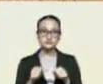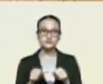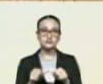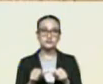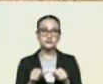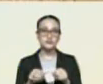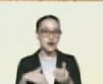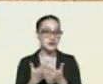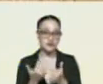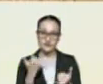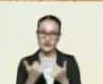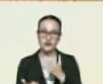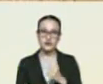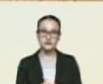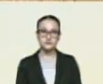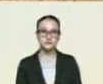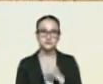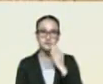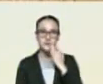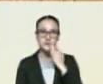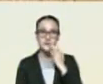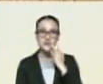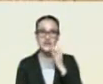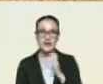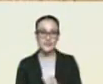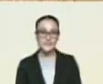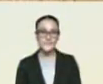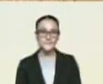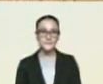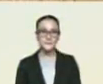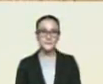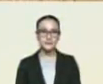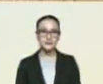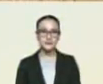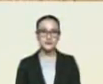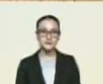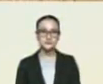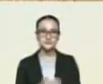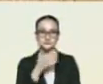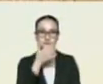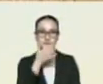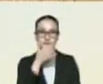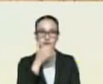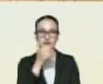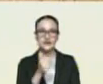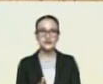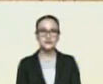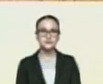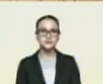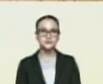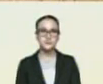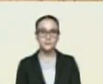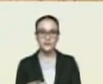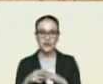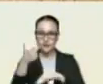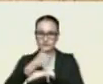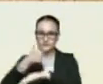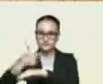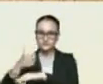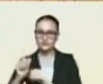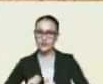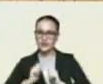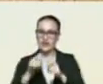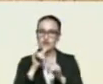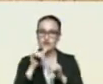completamente hasta el final. En el día de hoy voy a entregar, estamos entregando aquí en nombre de las autoridades electorales